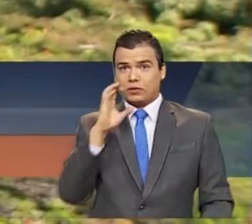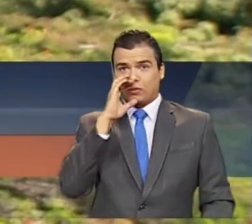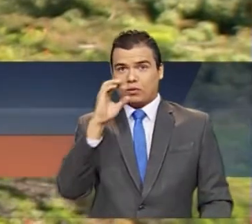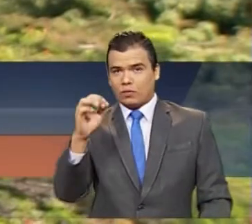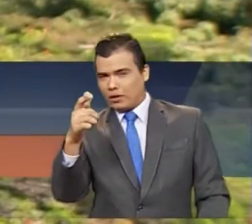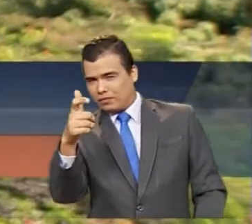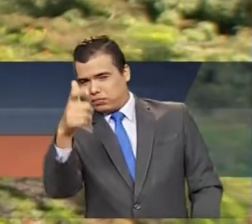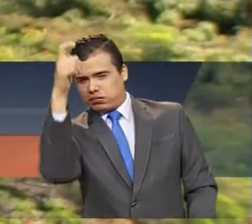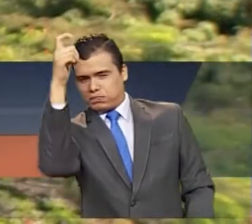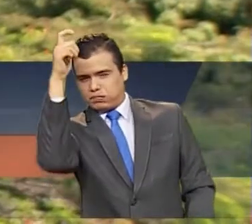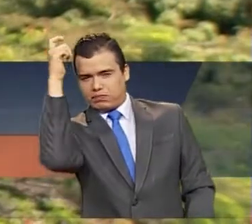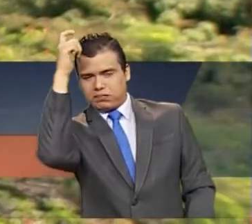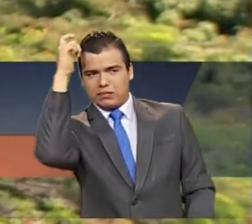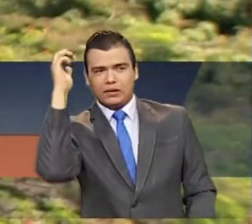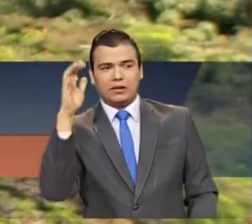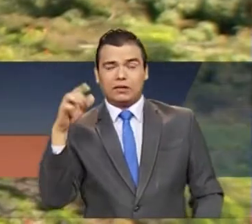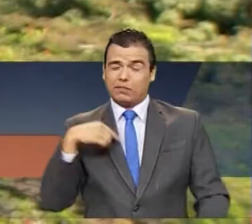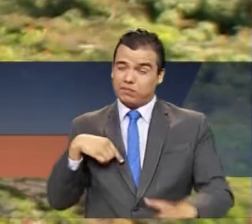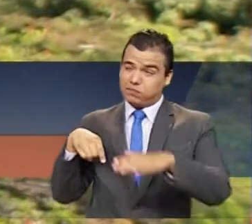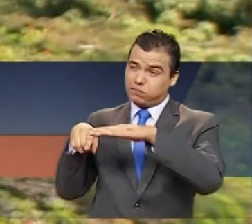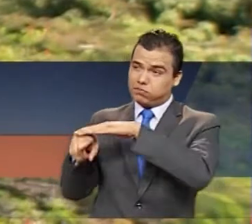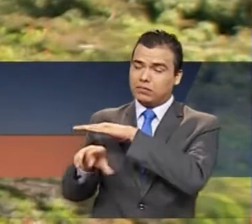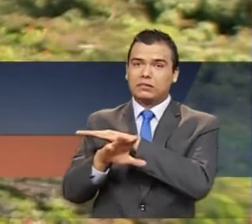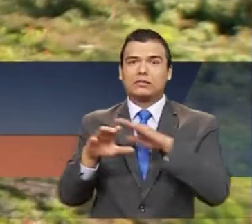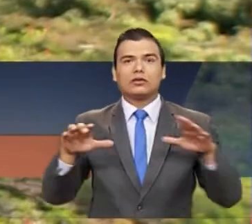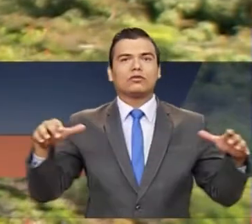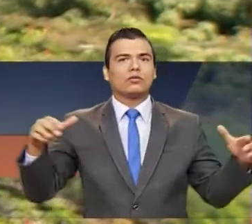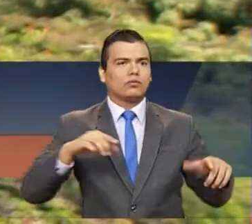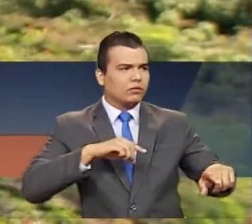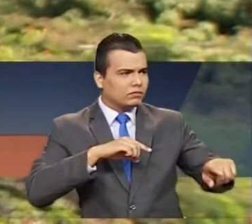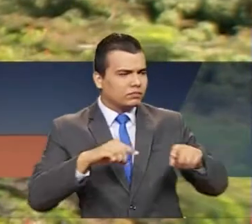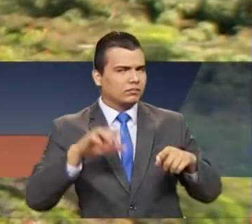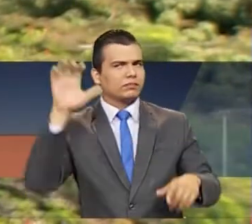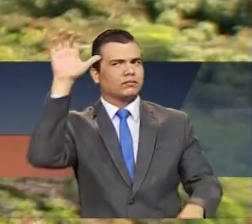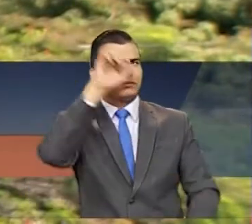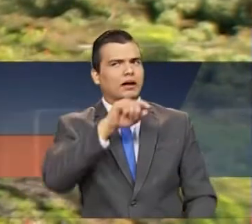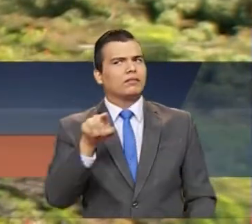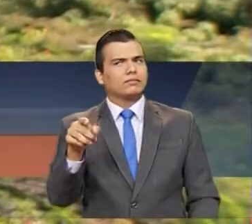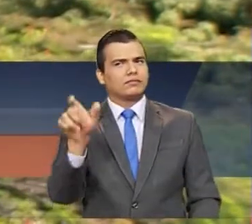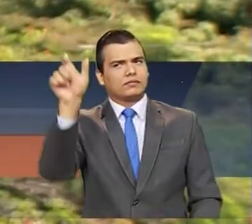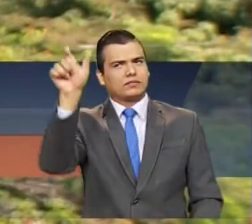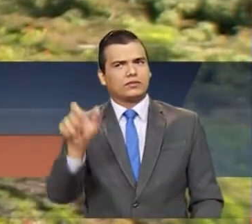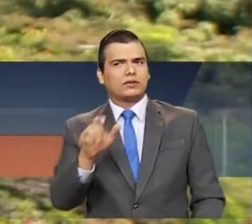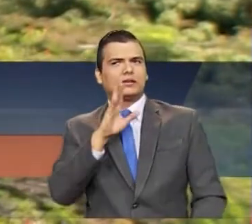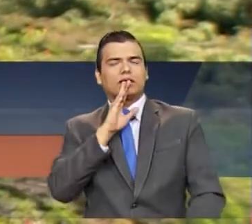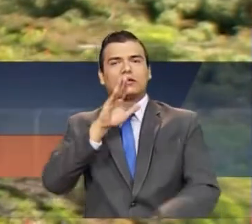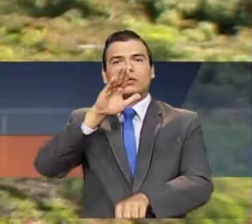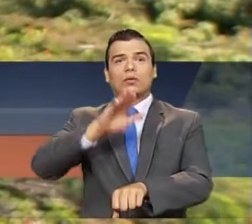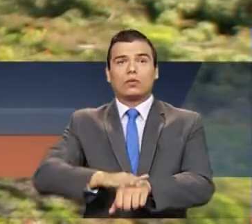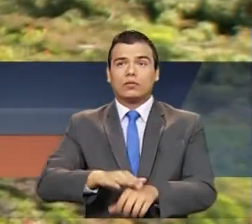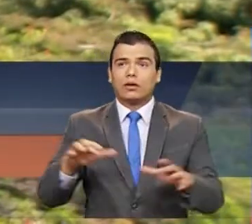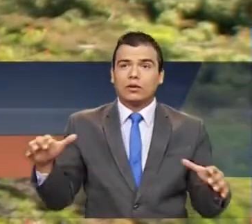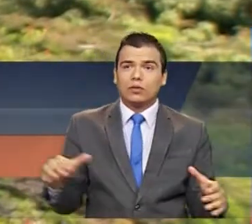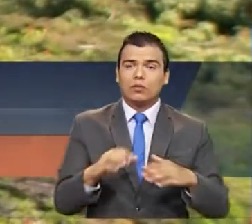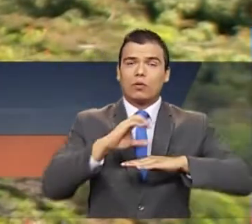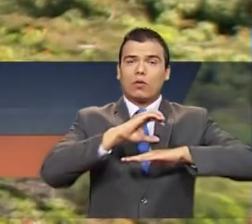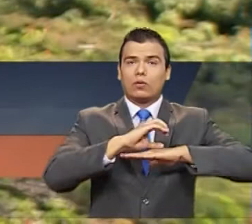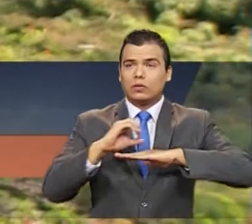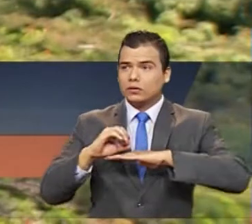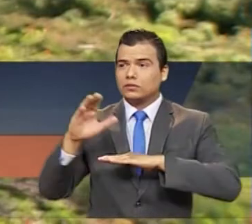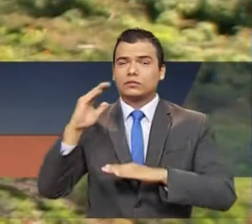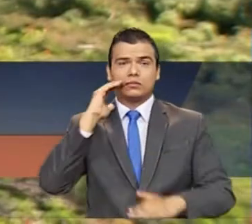que le disparó y emprendió la huida las autoridades dicen estar muy cerca del responsable de este hecho mientras que organizaciones defensoras de los derechos